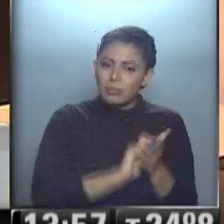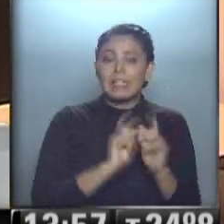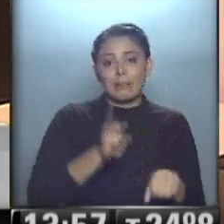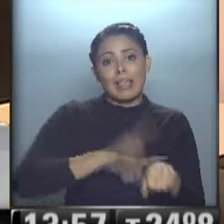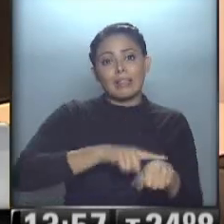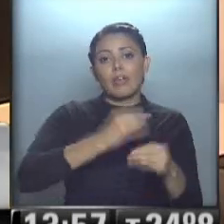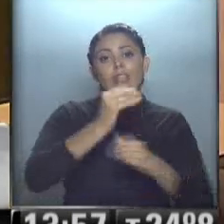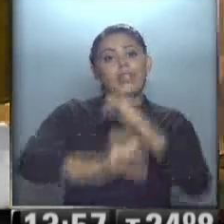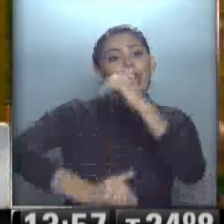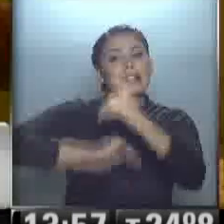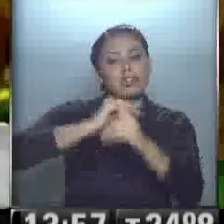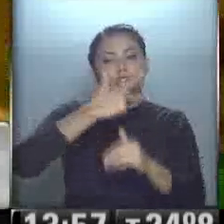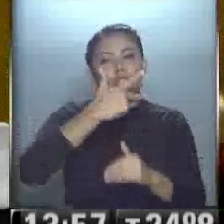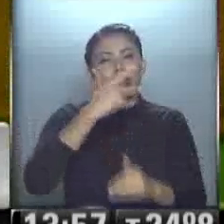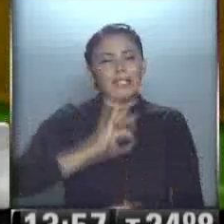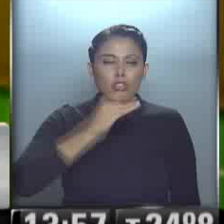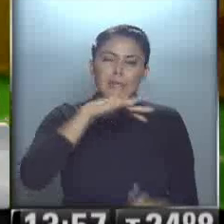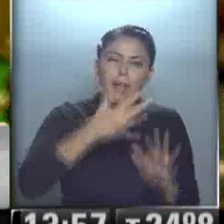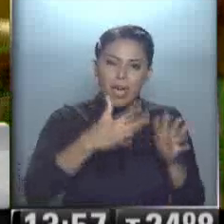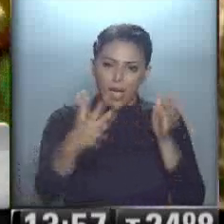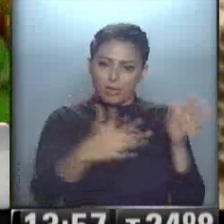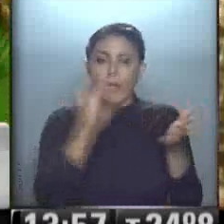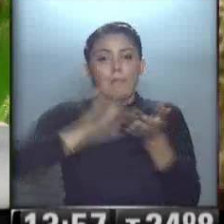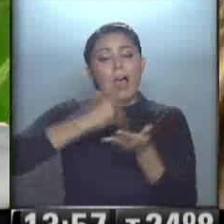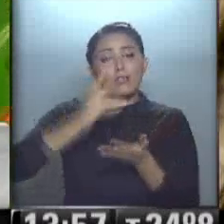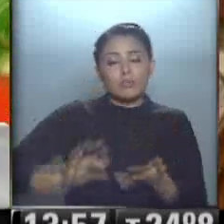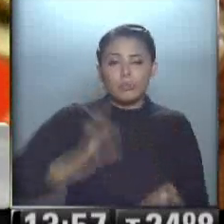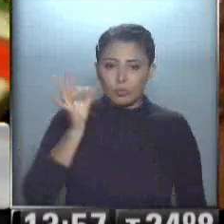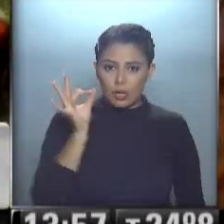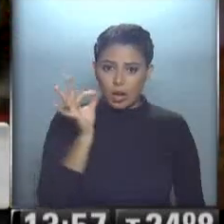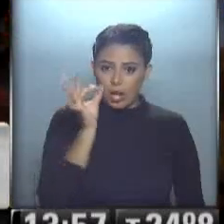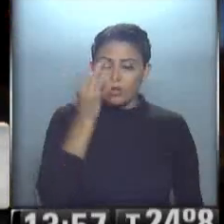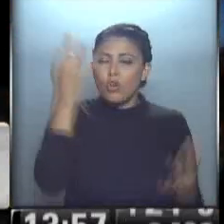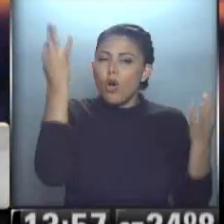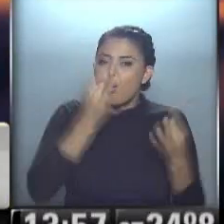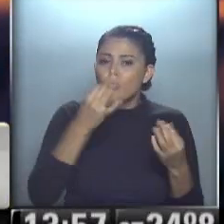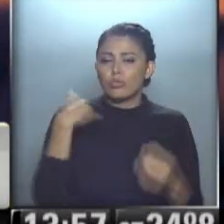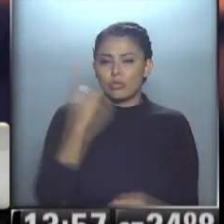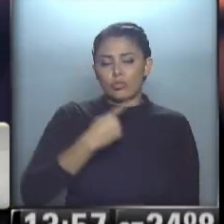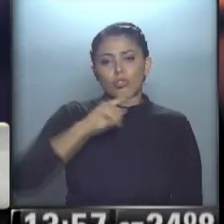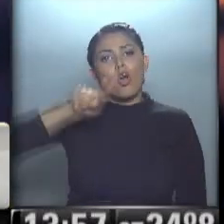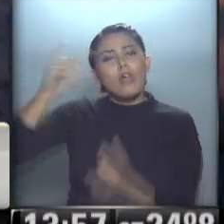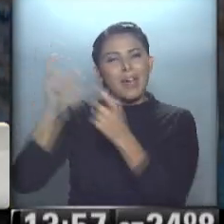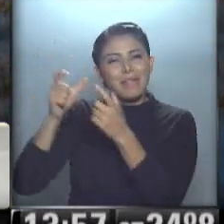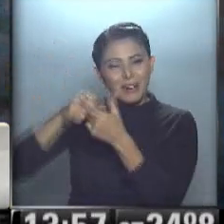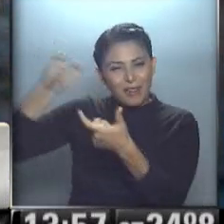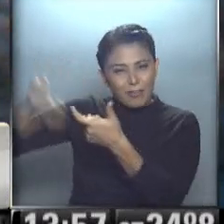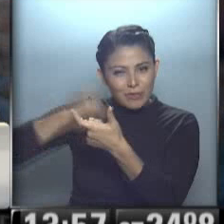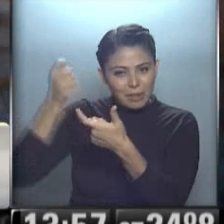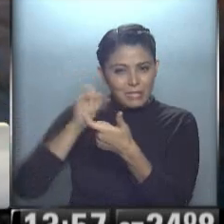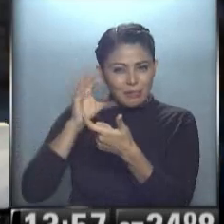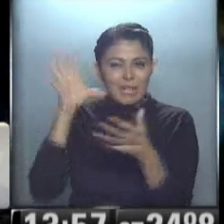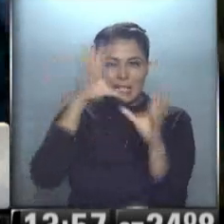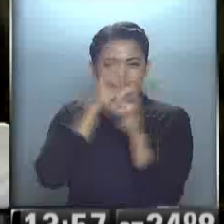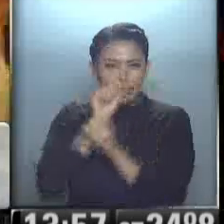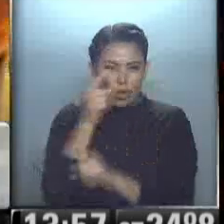tiempo de desarrollo que fueron 3 años y medio. También estuvimos un año, que fue justo mientras hacíamos El secreto de sus ojos,